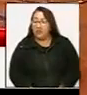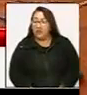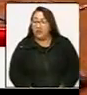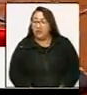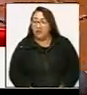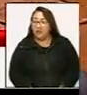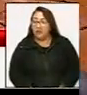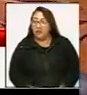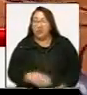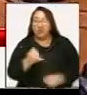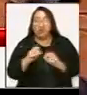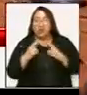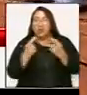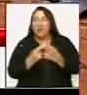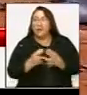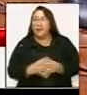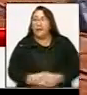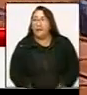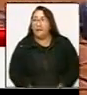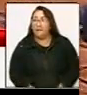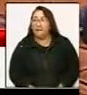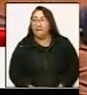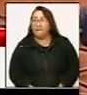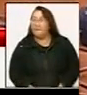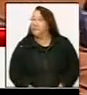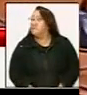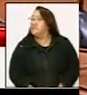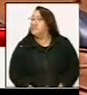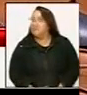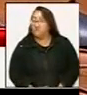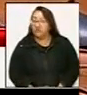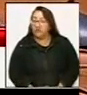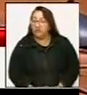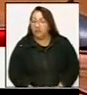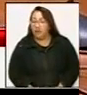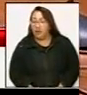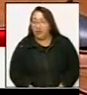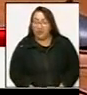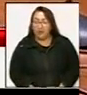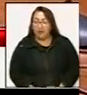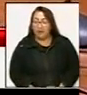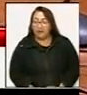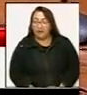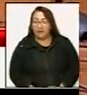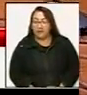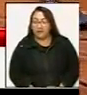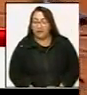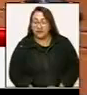10:52, se levanta la sesión. Muy amable.